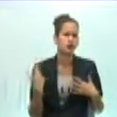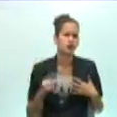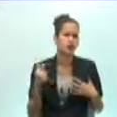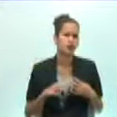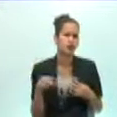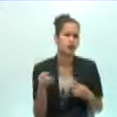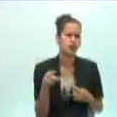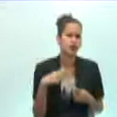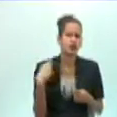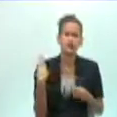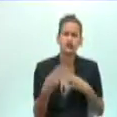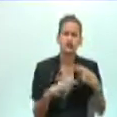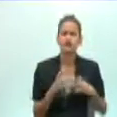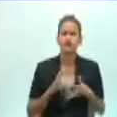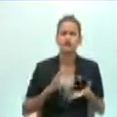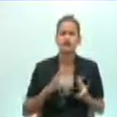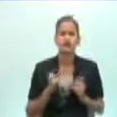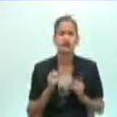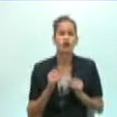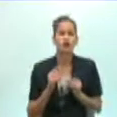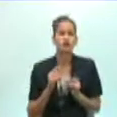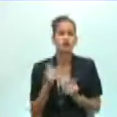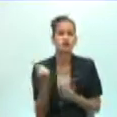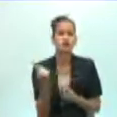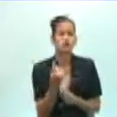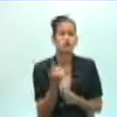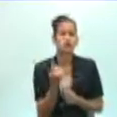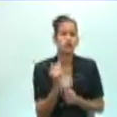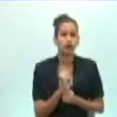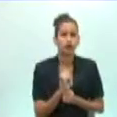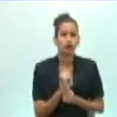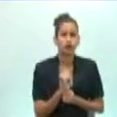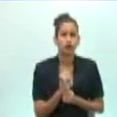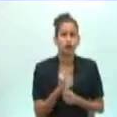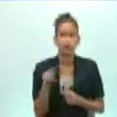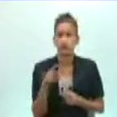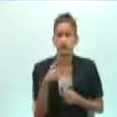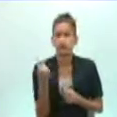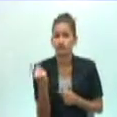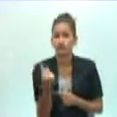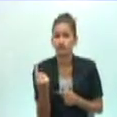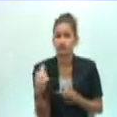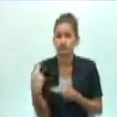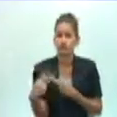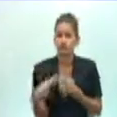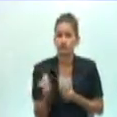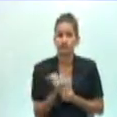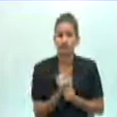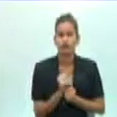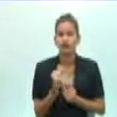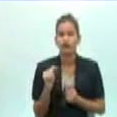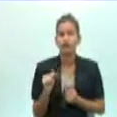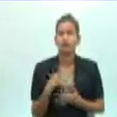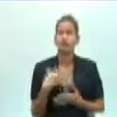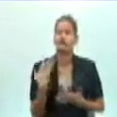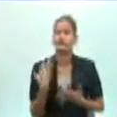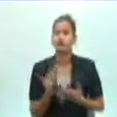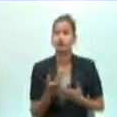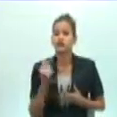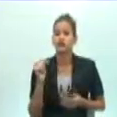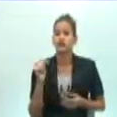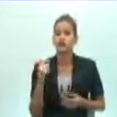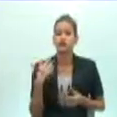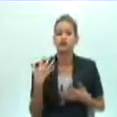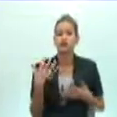realizaran de forma independiente. Vamos a partir de la revisión de esta actividad que les quedó en